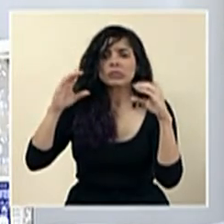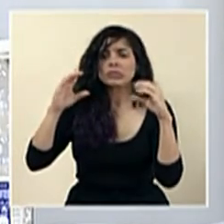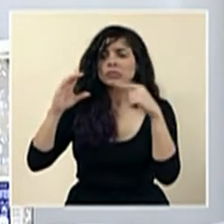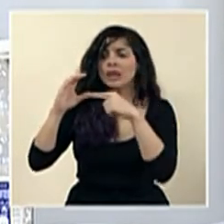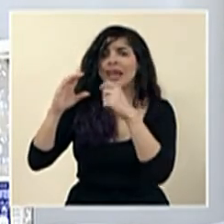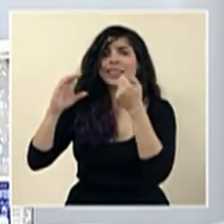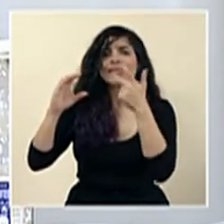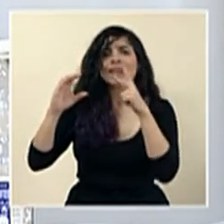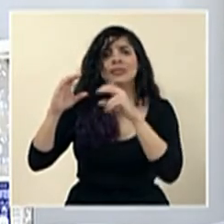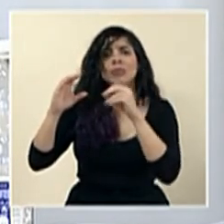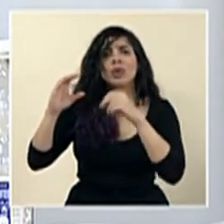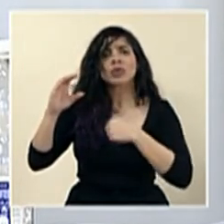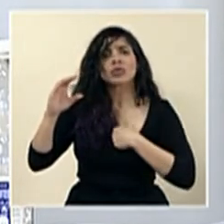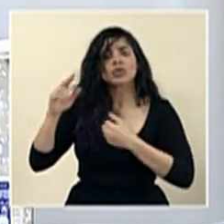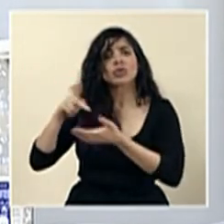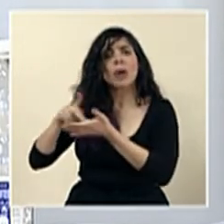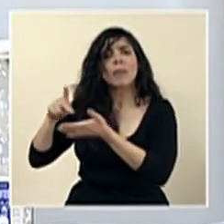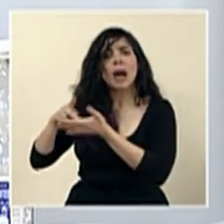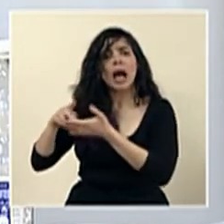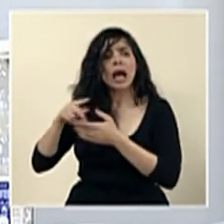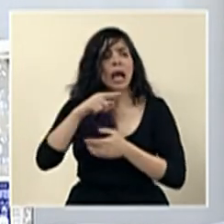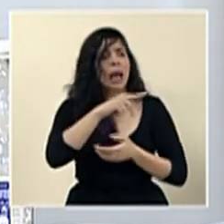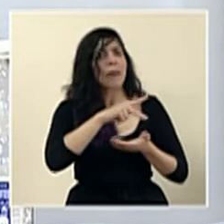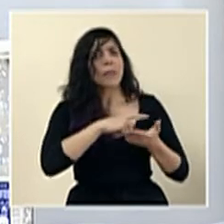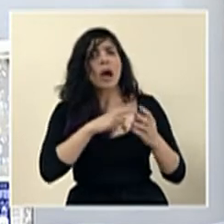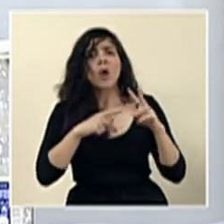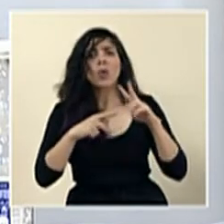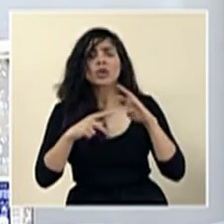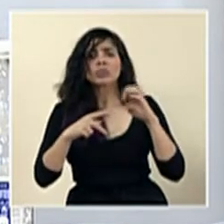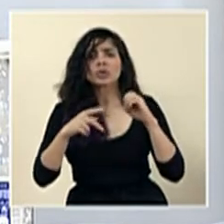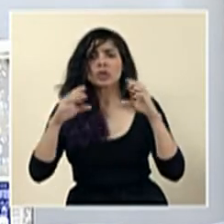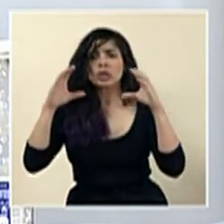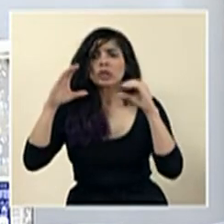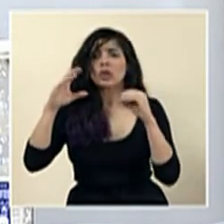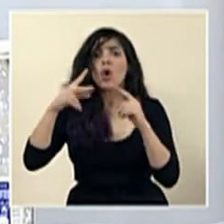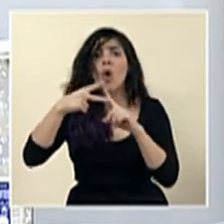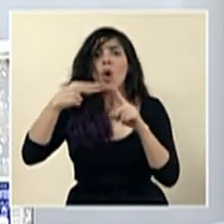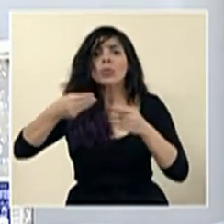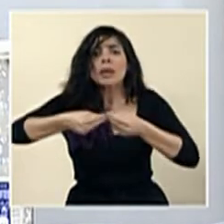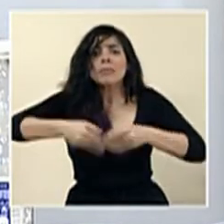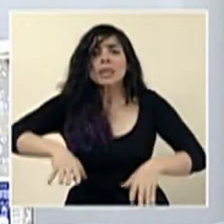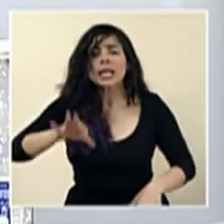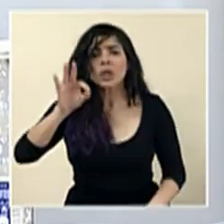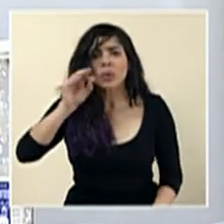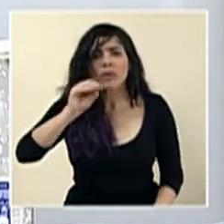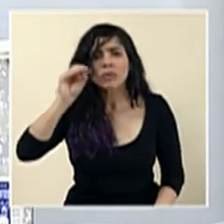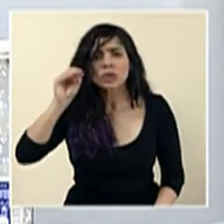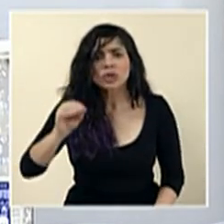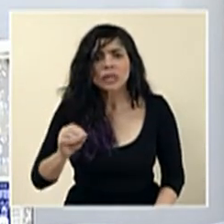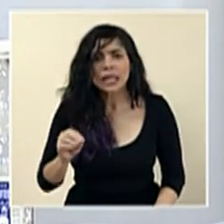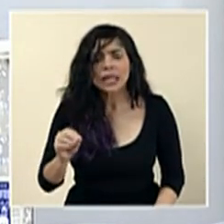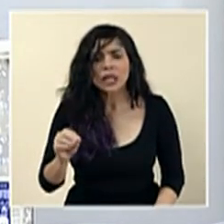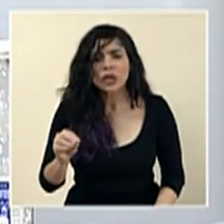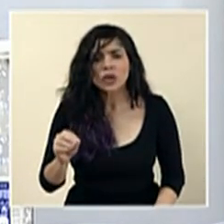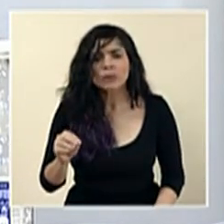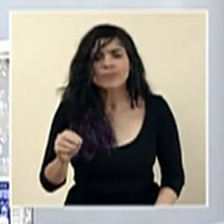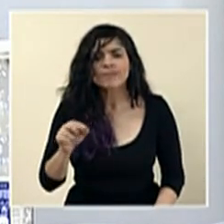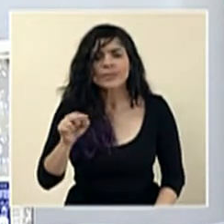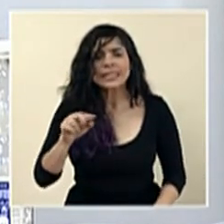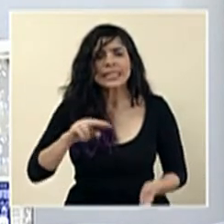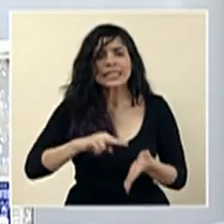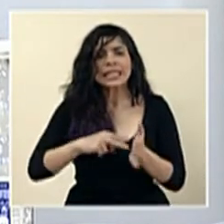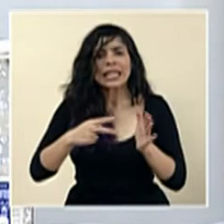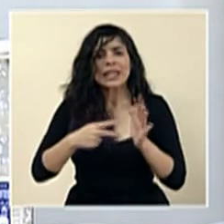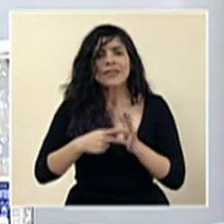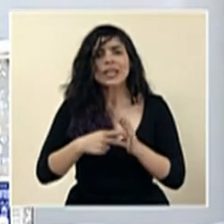el 13% que pagó el hotel sobre sus bienes y servicios. Está perdiendo 9%. Eso es equivalente